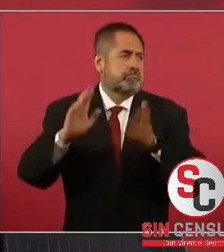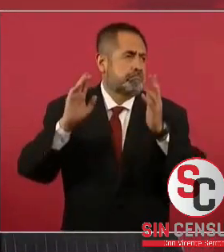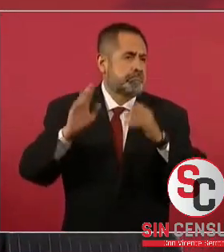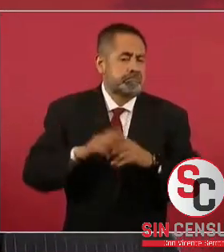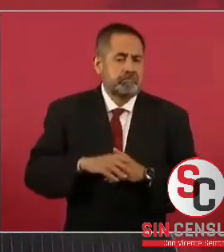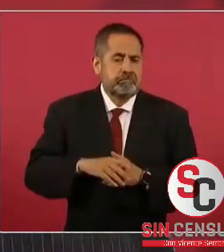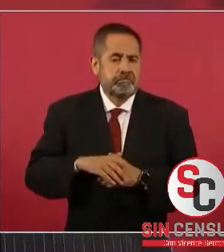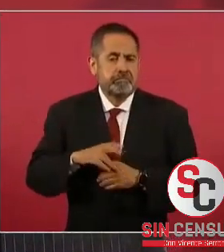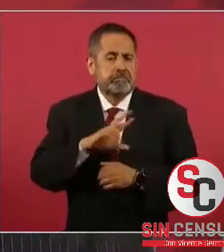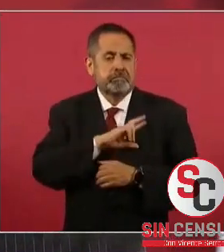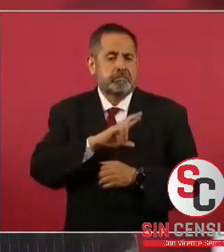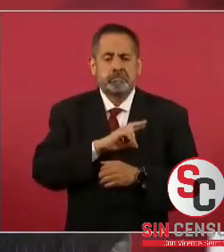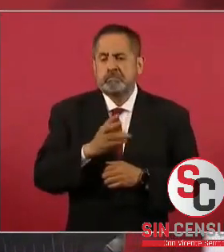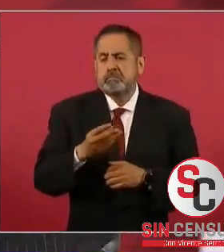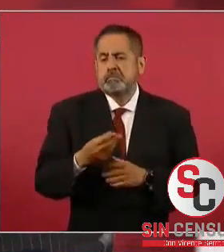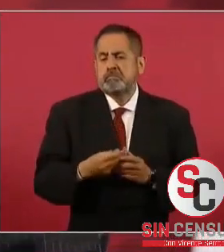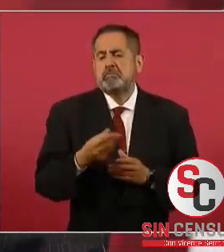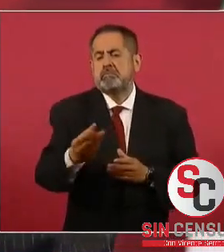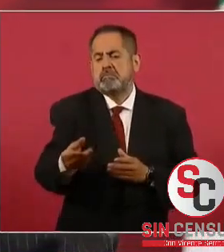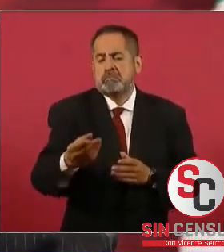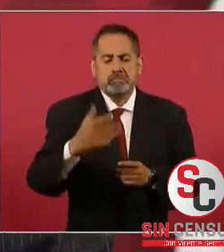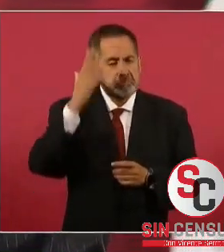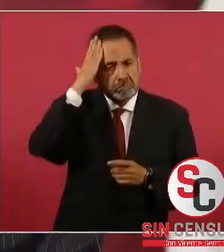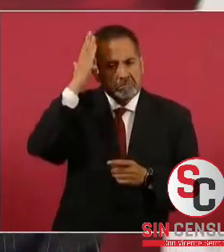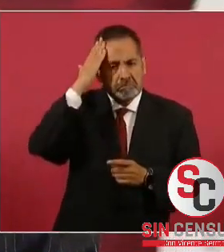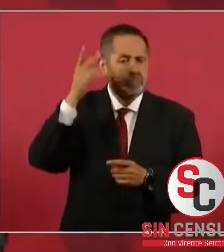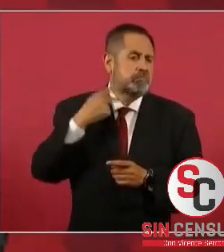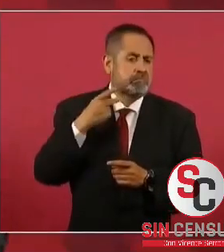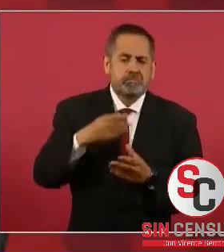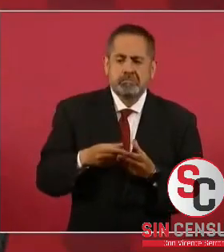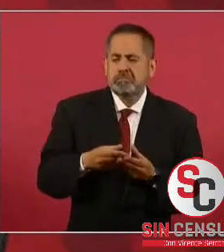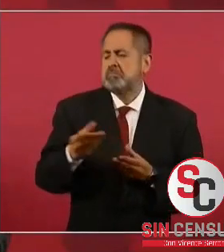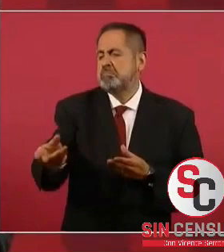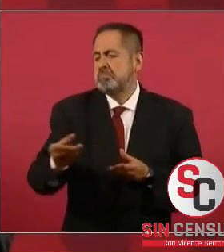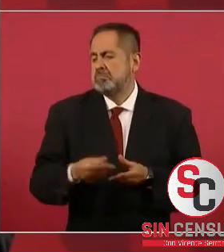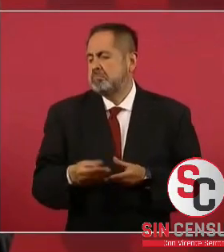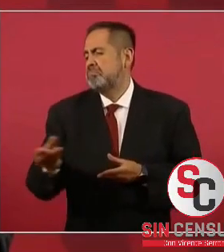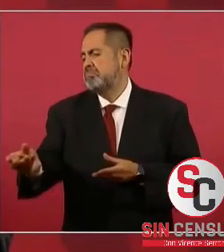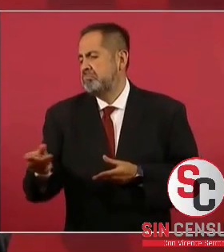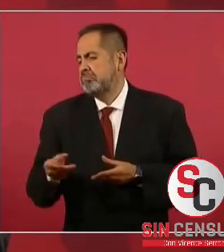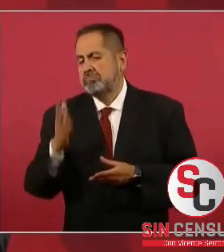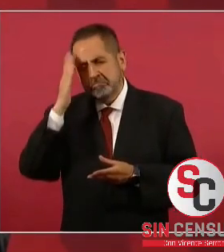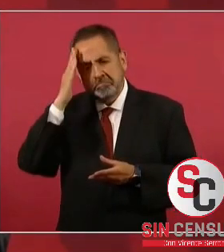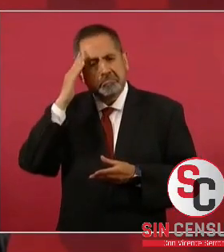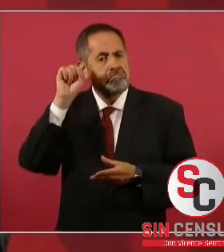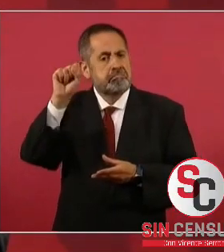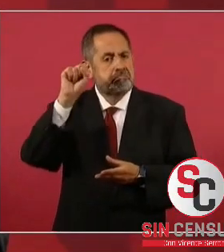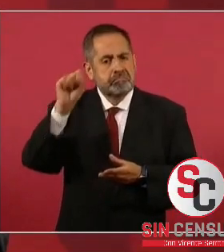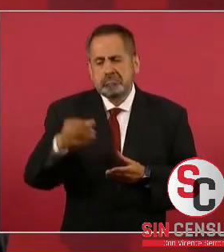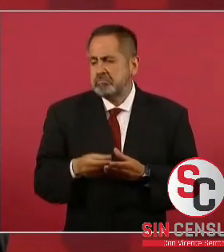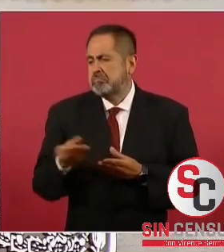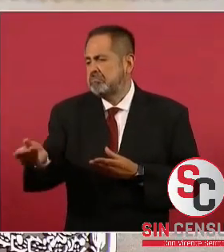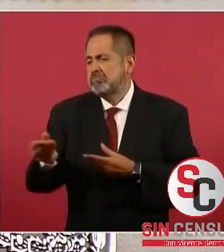a particulares, a dirigentes políticos, a dirigentes sindicales,